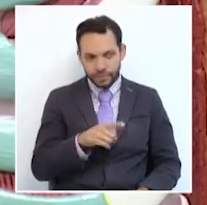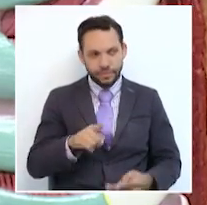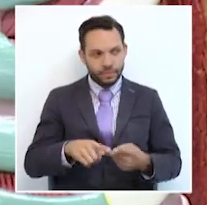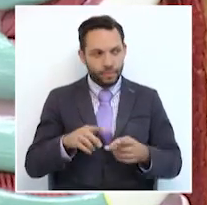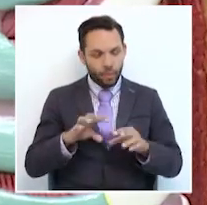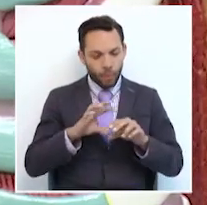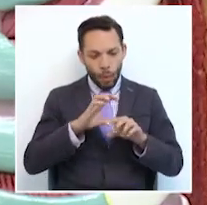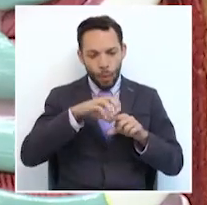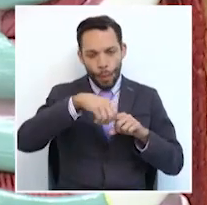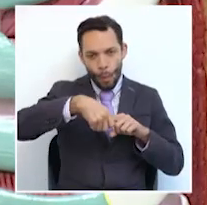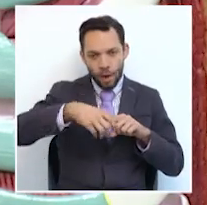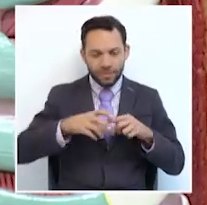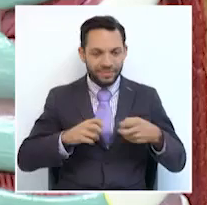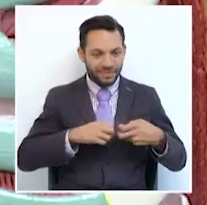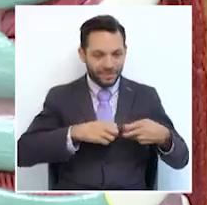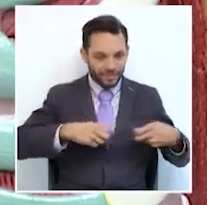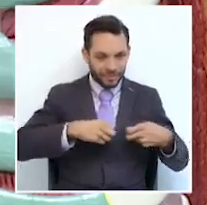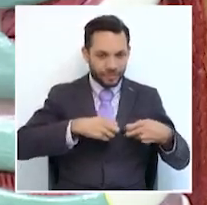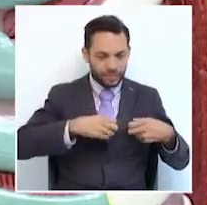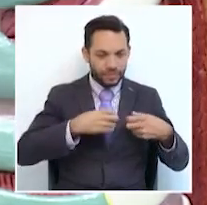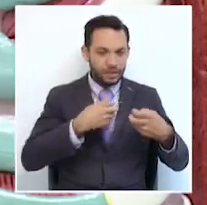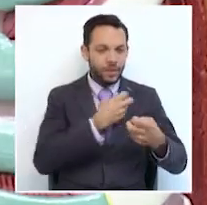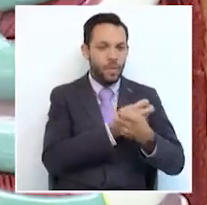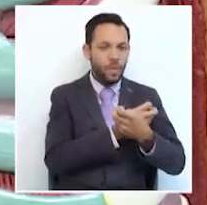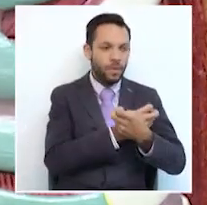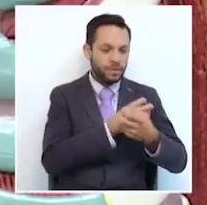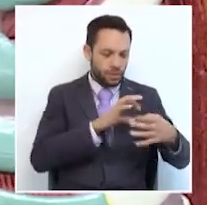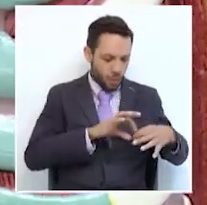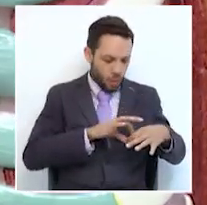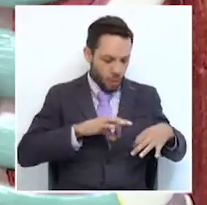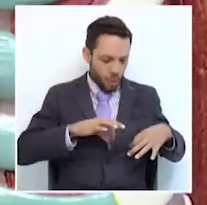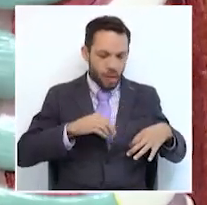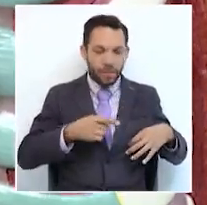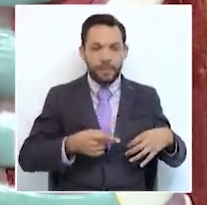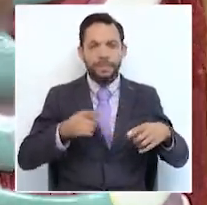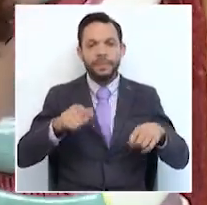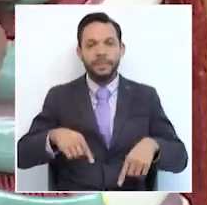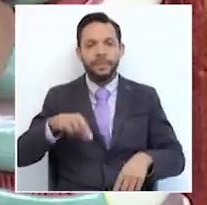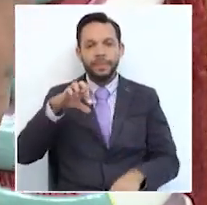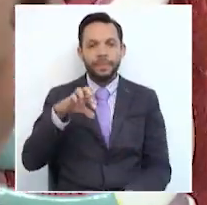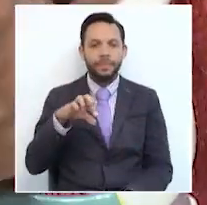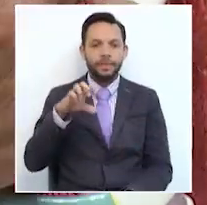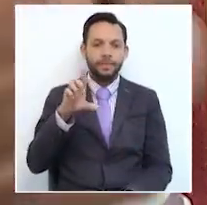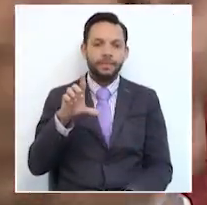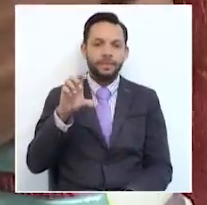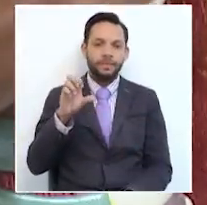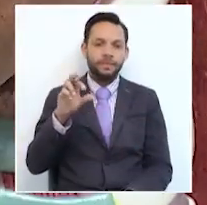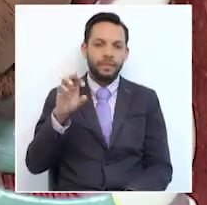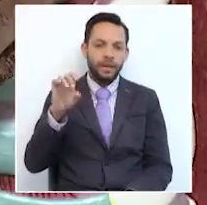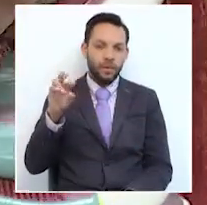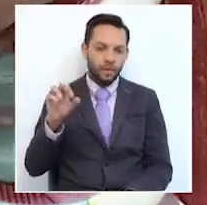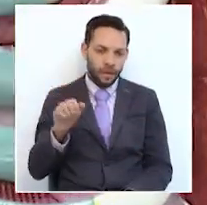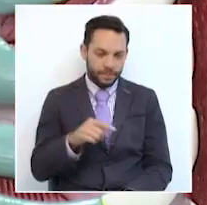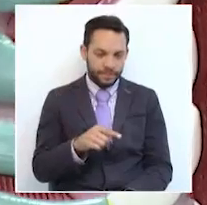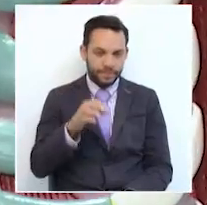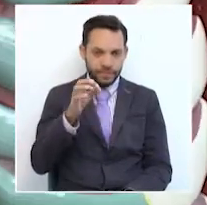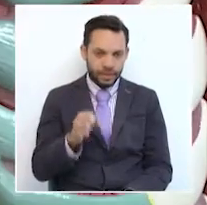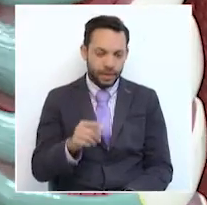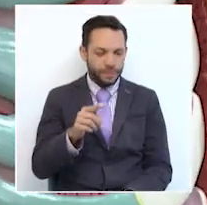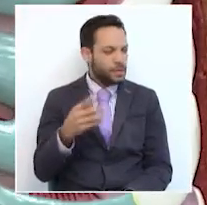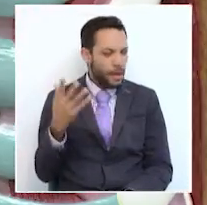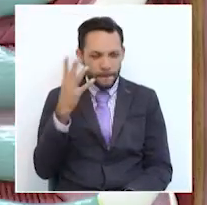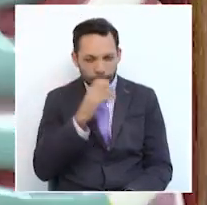que protege el pulmón y se llama pleura pues vamos a mirar por dentro del pulmón para que ustedes más o menos tengan como una